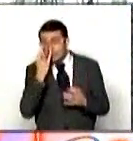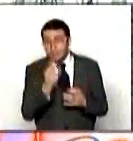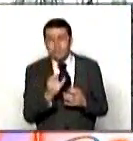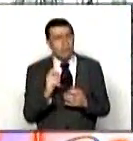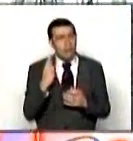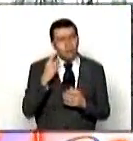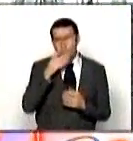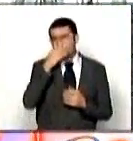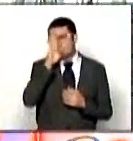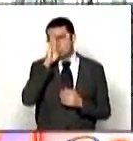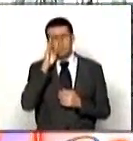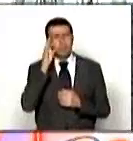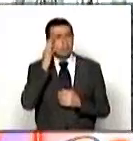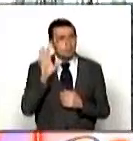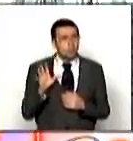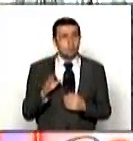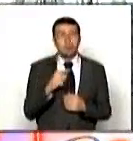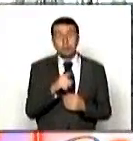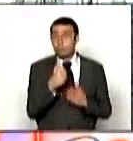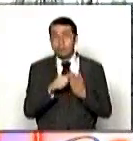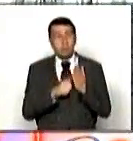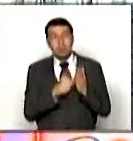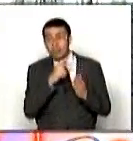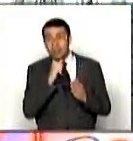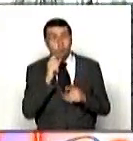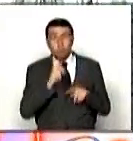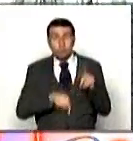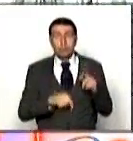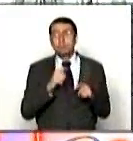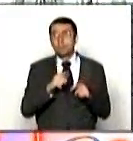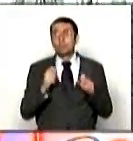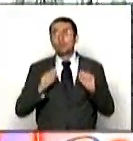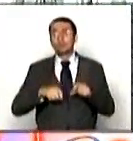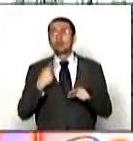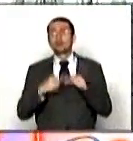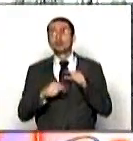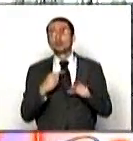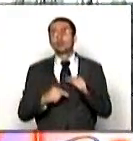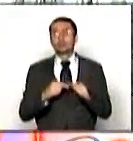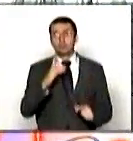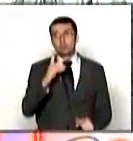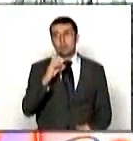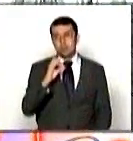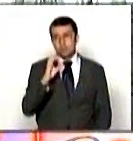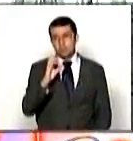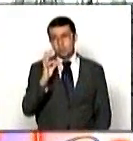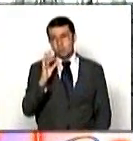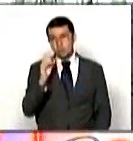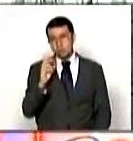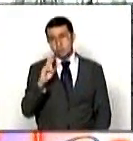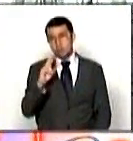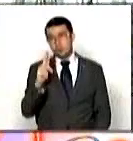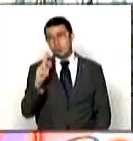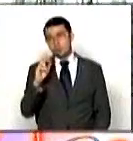alguna duda, si no fue a través del programa posible, pueden escribirme al siguiente correo, que es